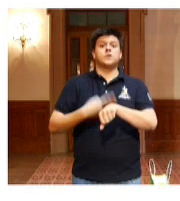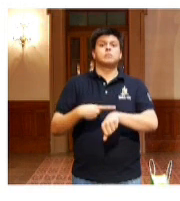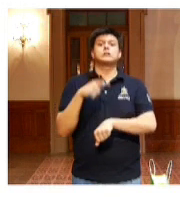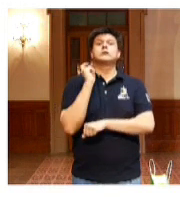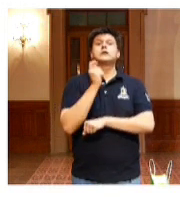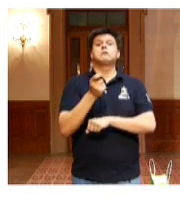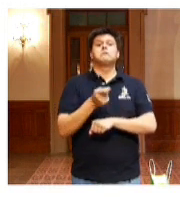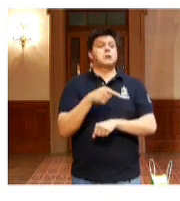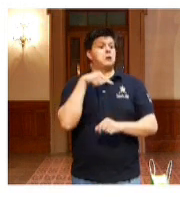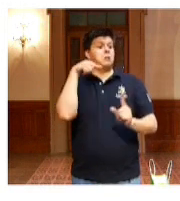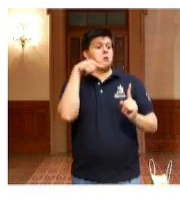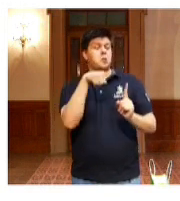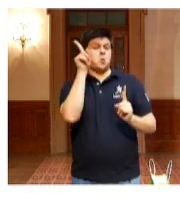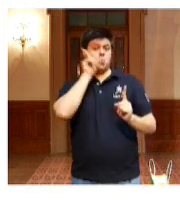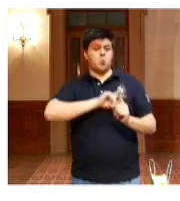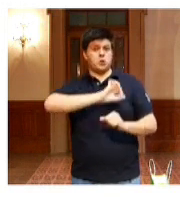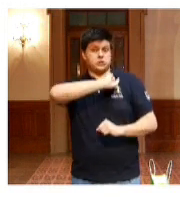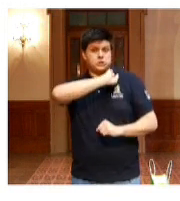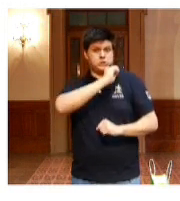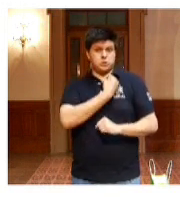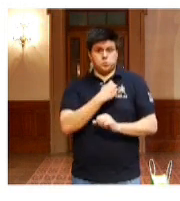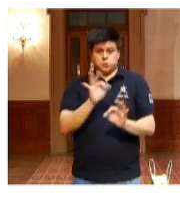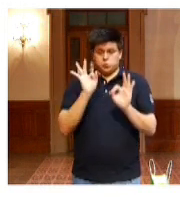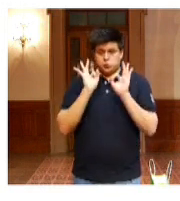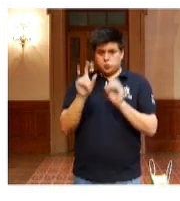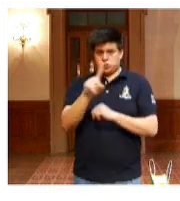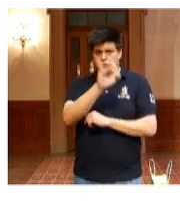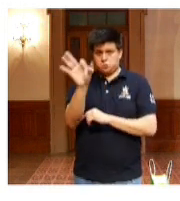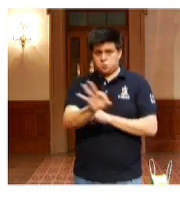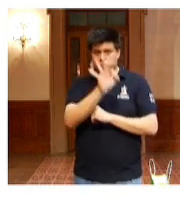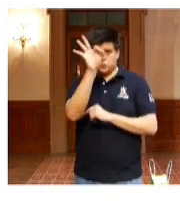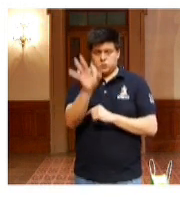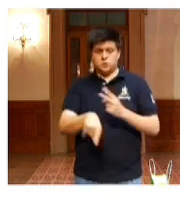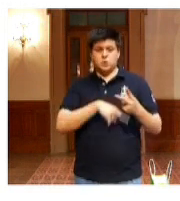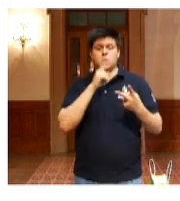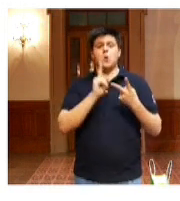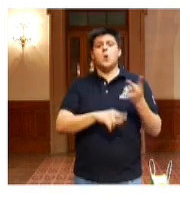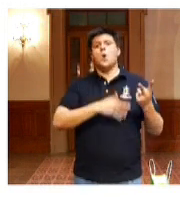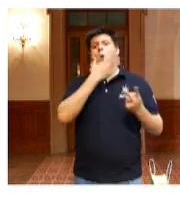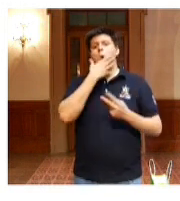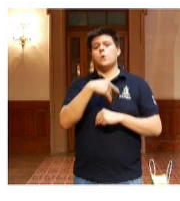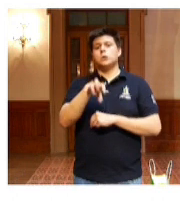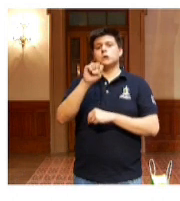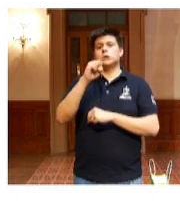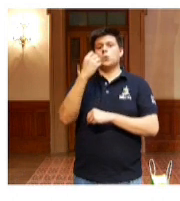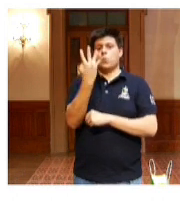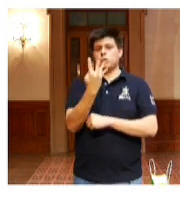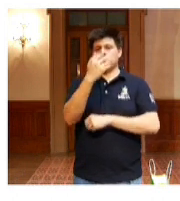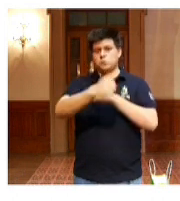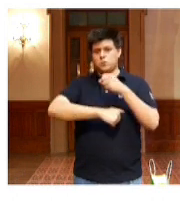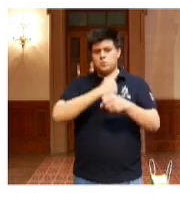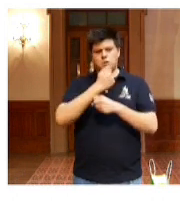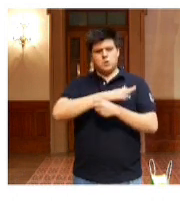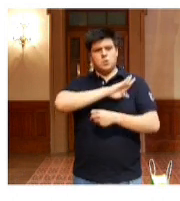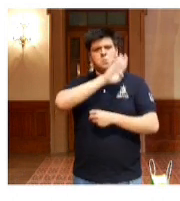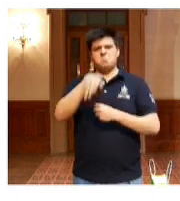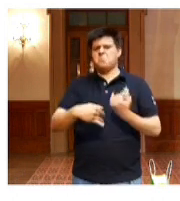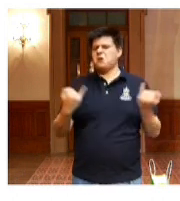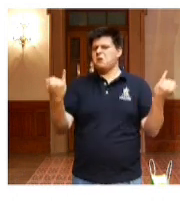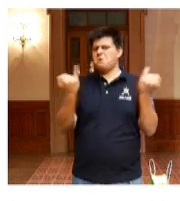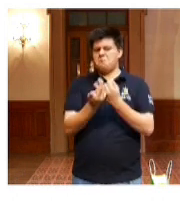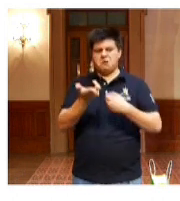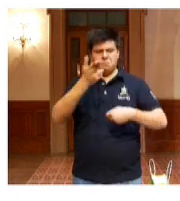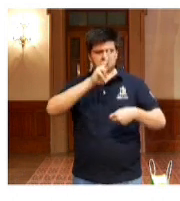una persona sana el segundo paciente un masculino de 64 años de edad que falleció en el inss